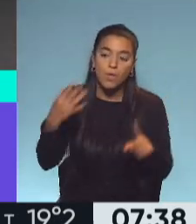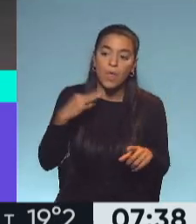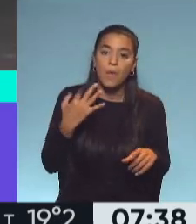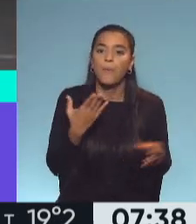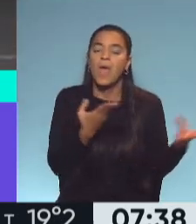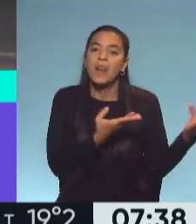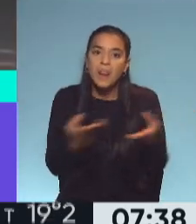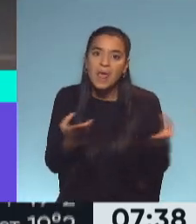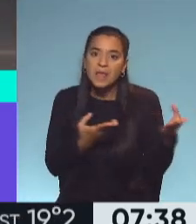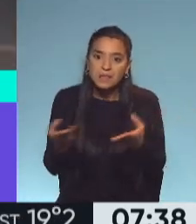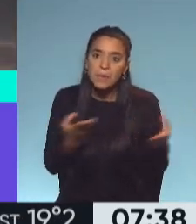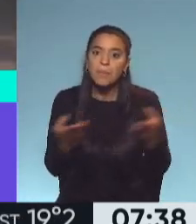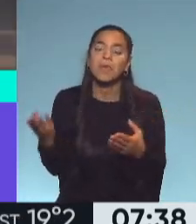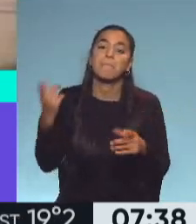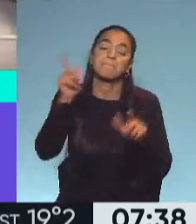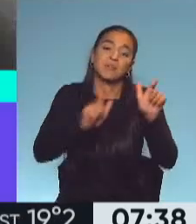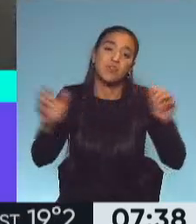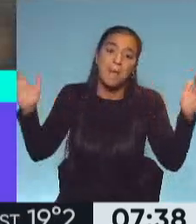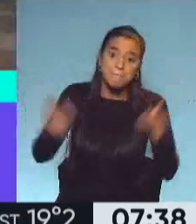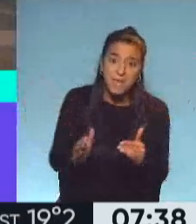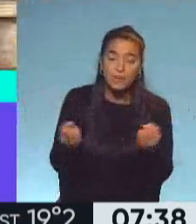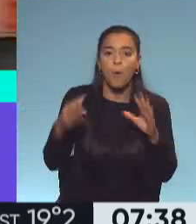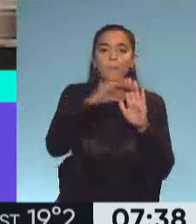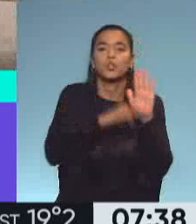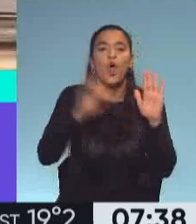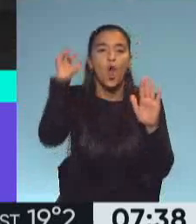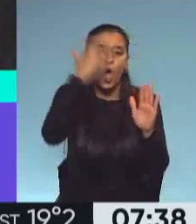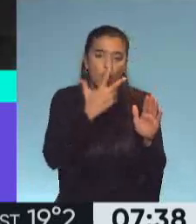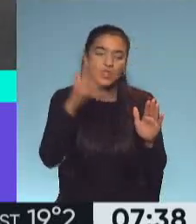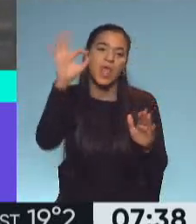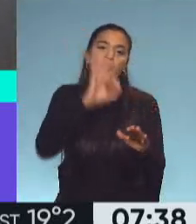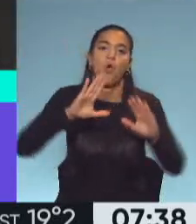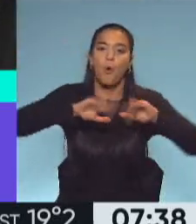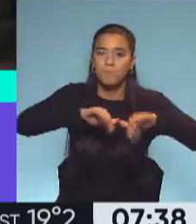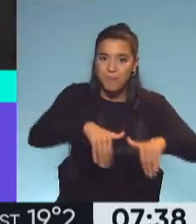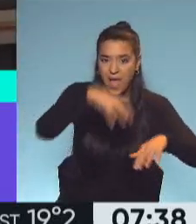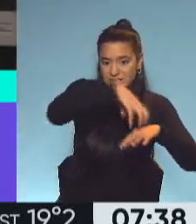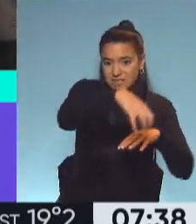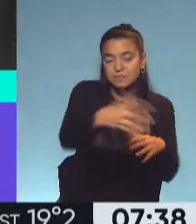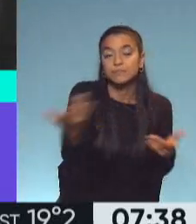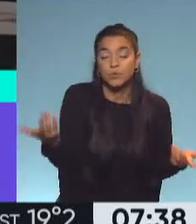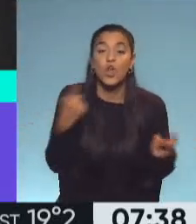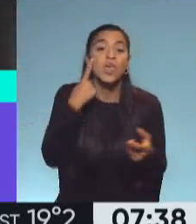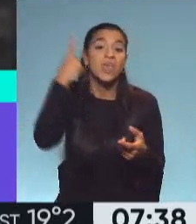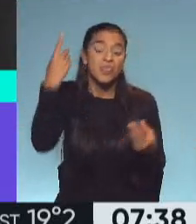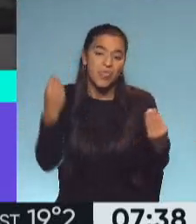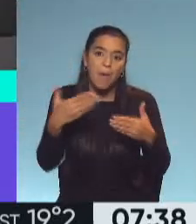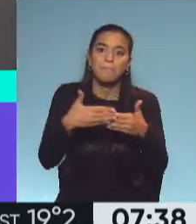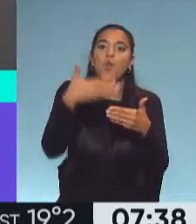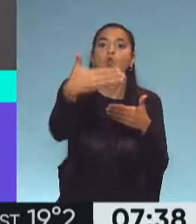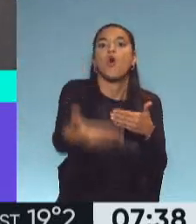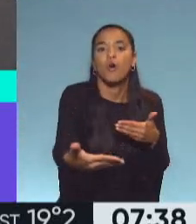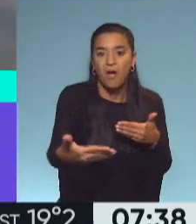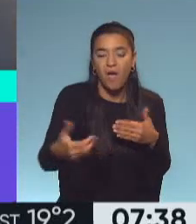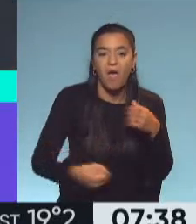recibir a menos gente por los protocolos, por ejemplo, en los hoteles, en los balnearios. La idea que tenían era prolongarla por